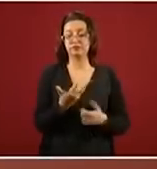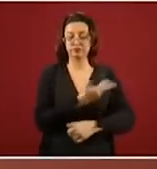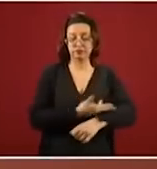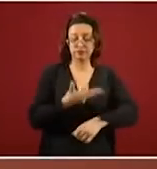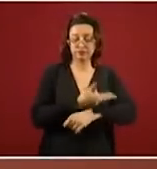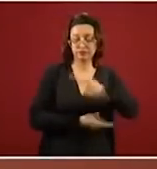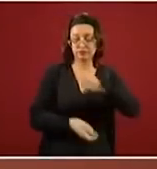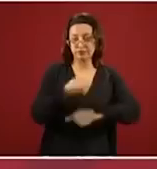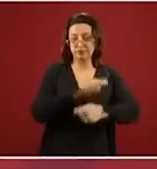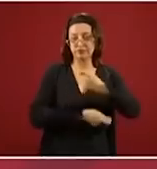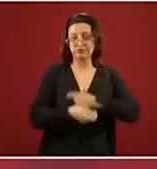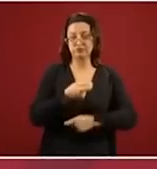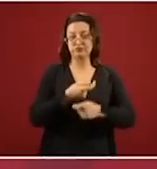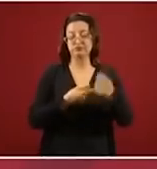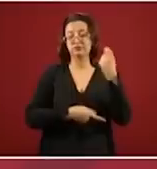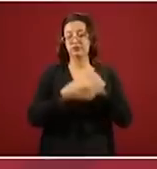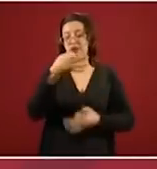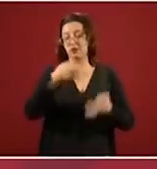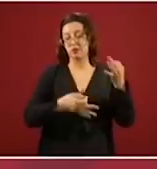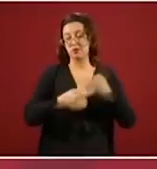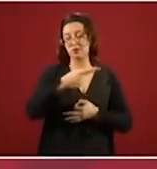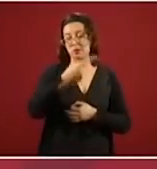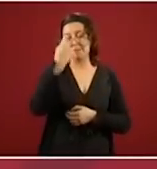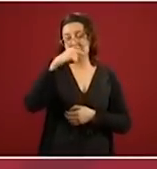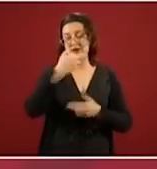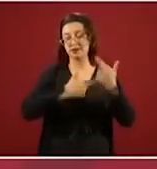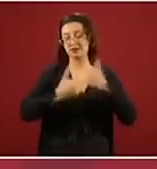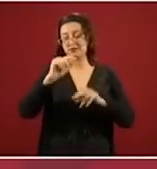de extradición pero ahí